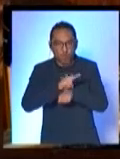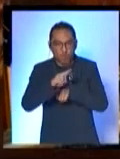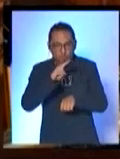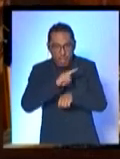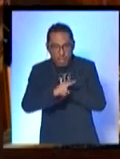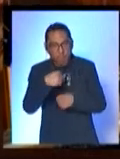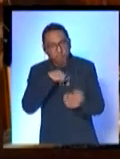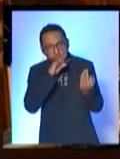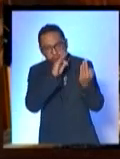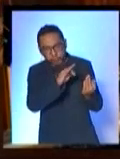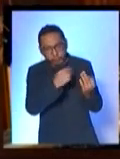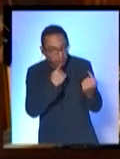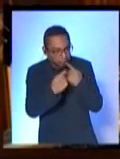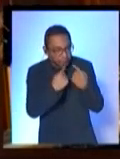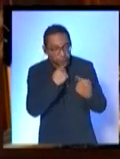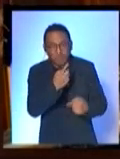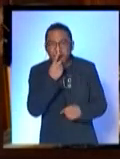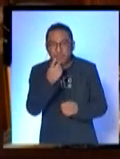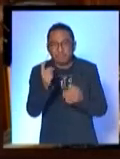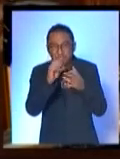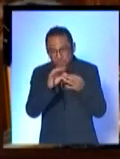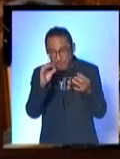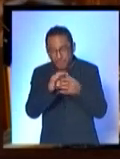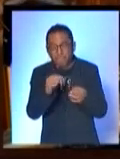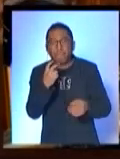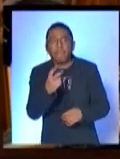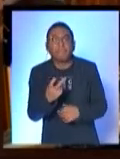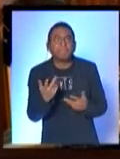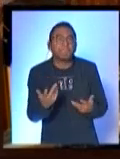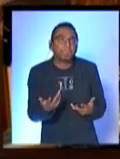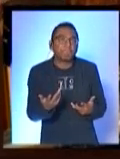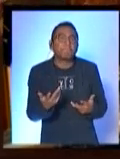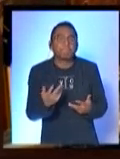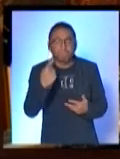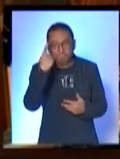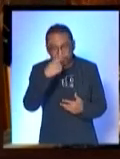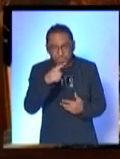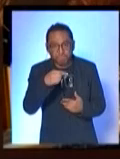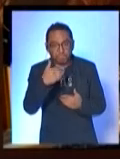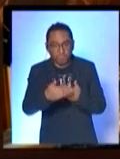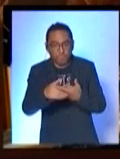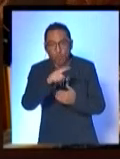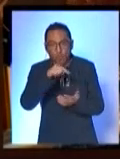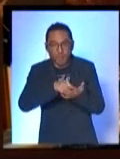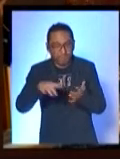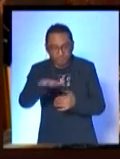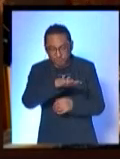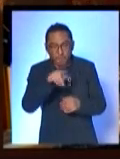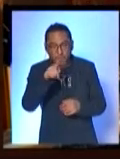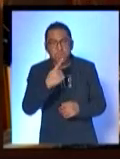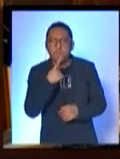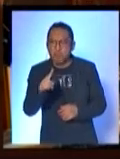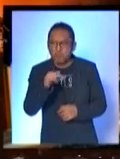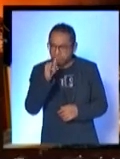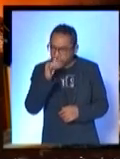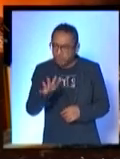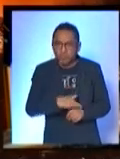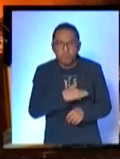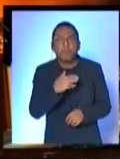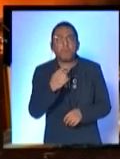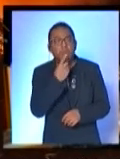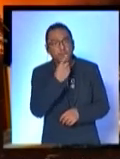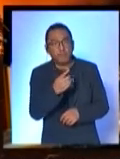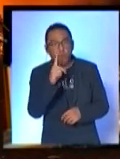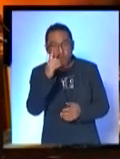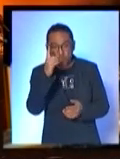Magaña Magaña, quien hizo mención de que esto pues va a llegar a las áreas que corresponden y que van a presentar las denuncias, ya que dijo no solamente se